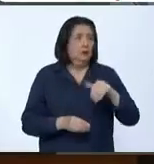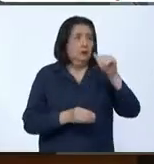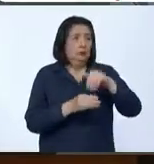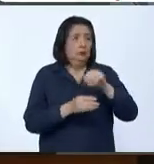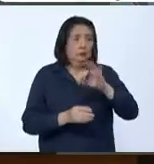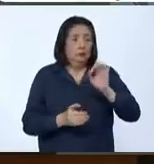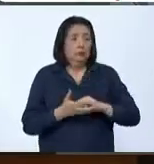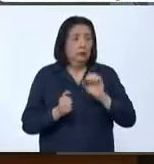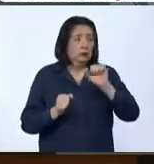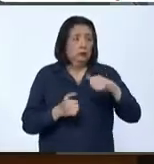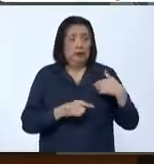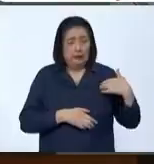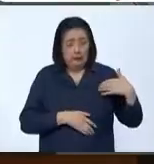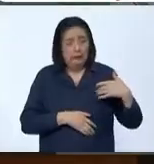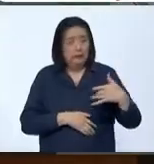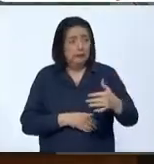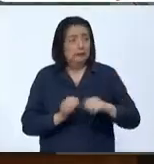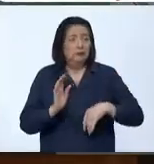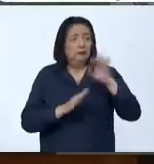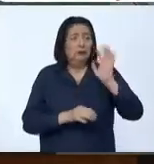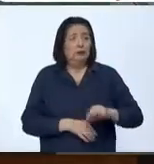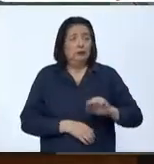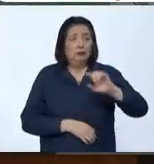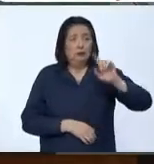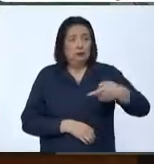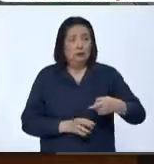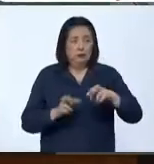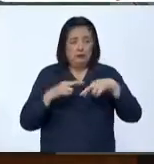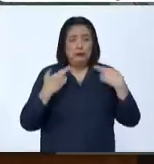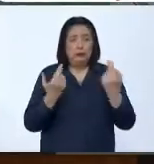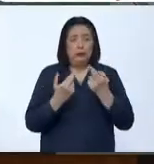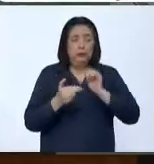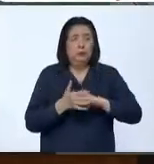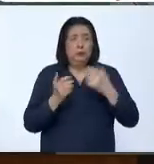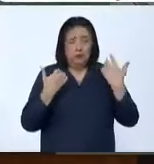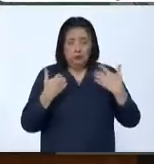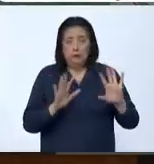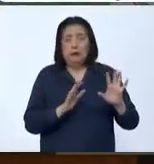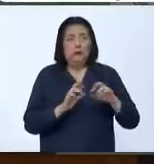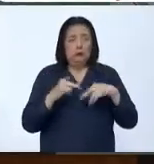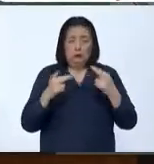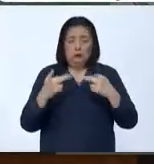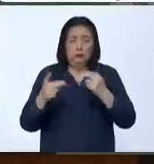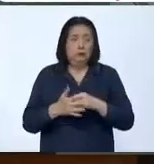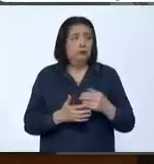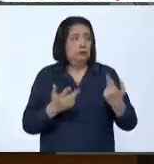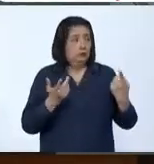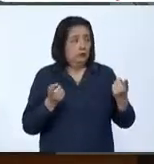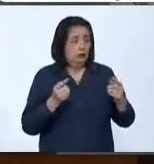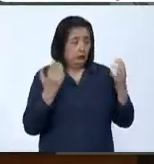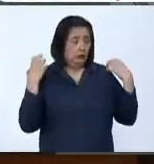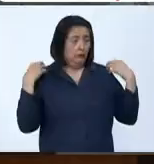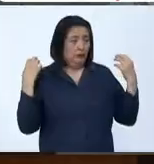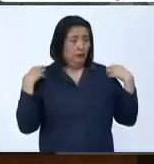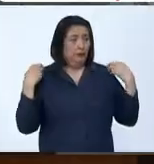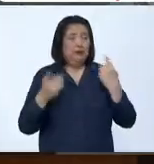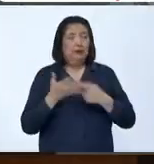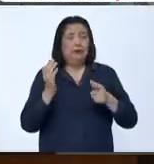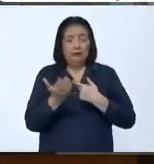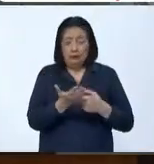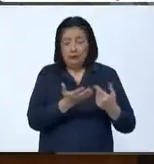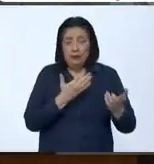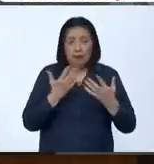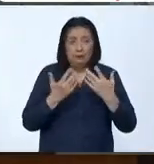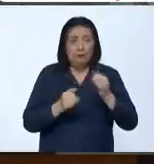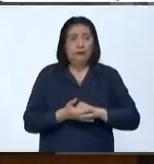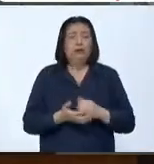siendo a la fecha más de mil reuniones llevadas a cabo desde nuestras oficinas de gestión del diálogo